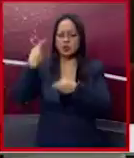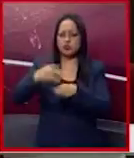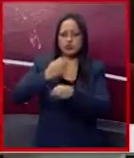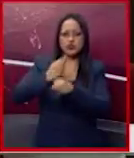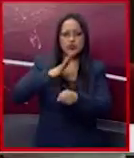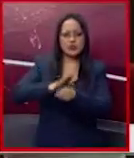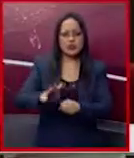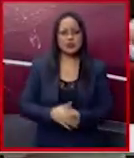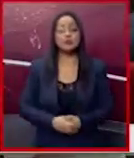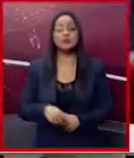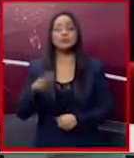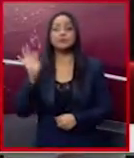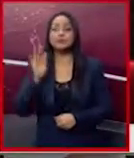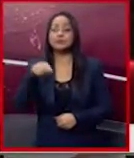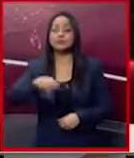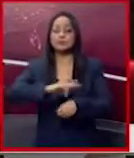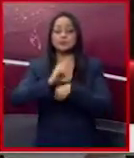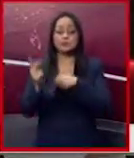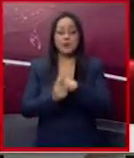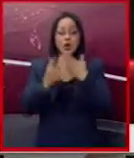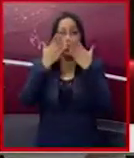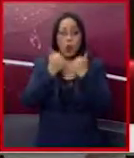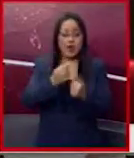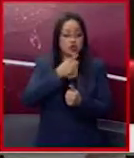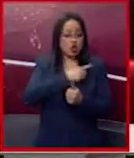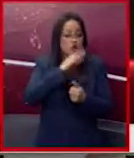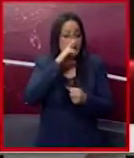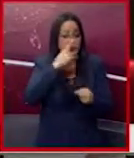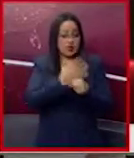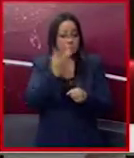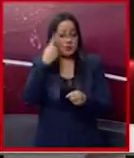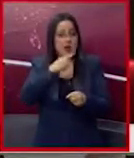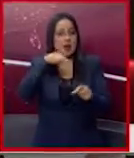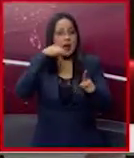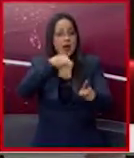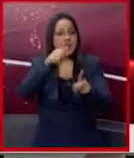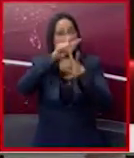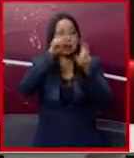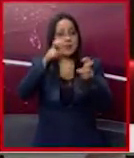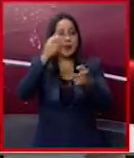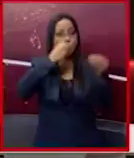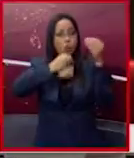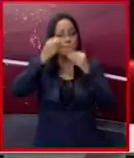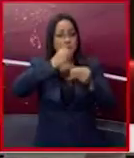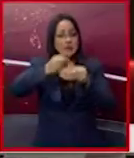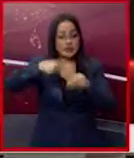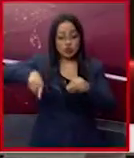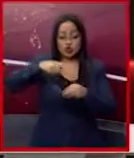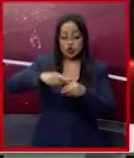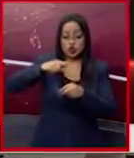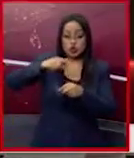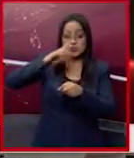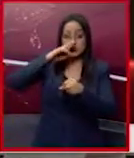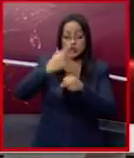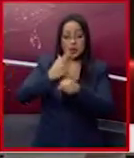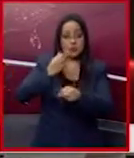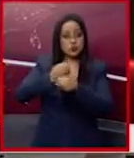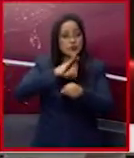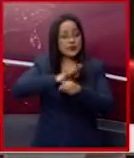Un país que no es autosuficiente en la vía alimentaria es un país dependiente,